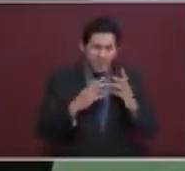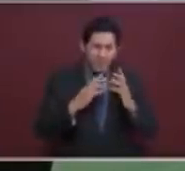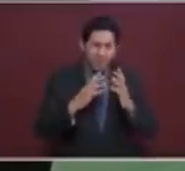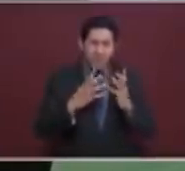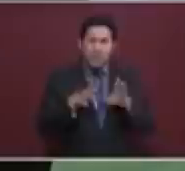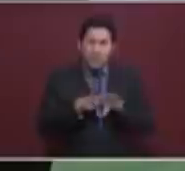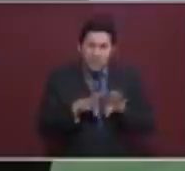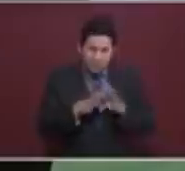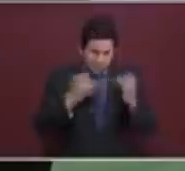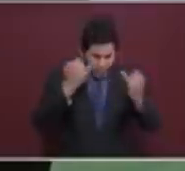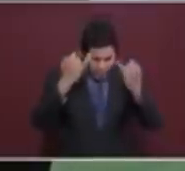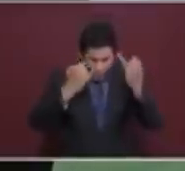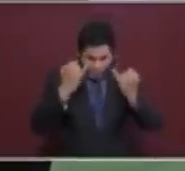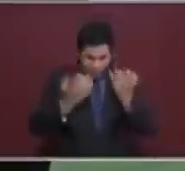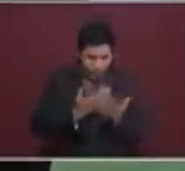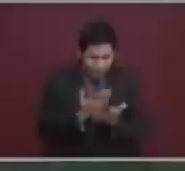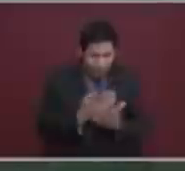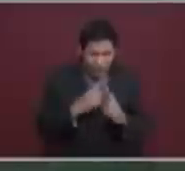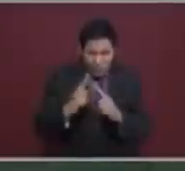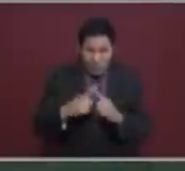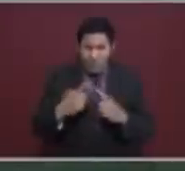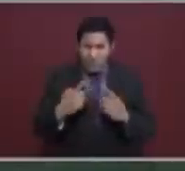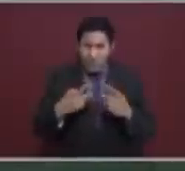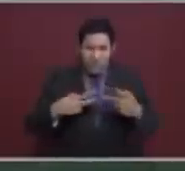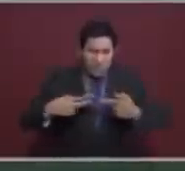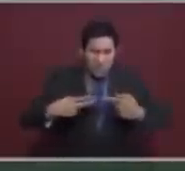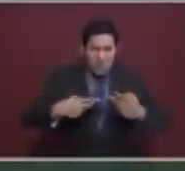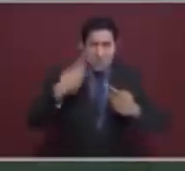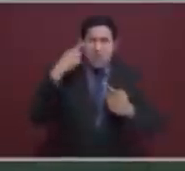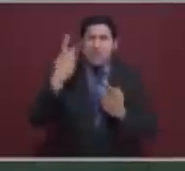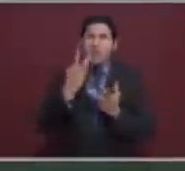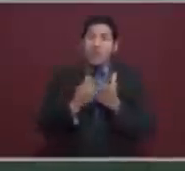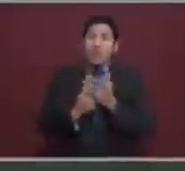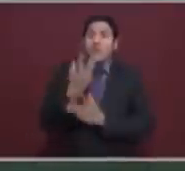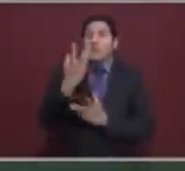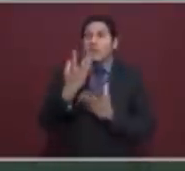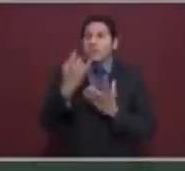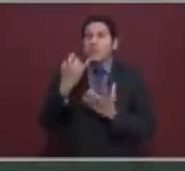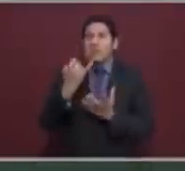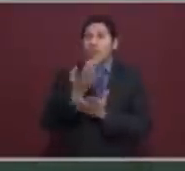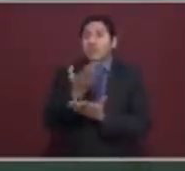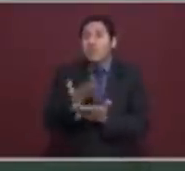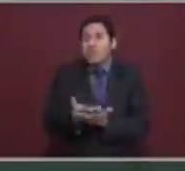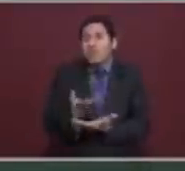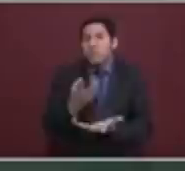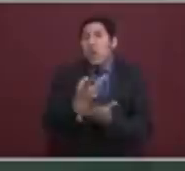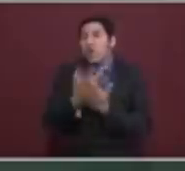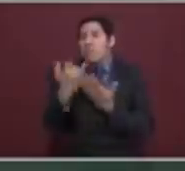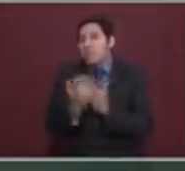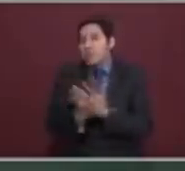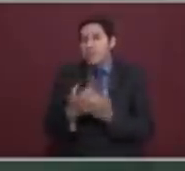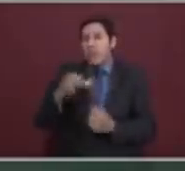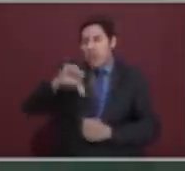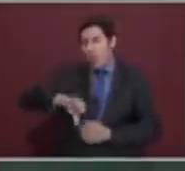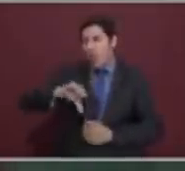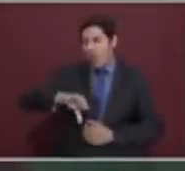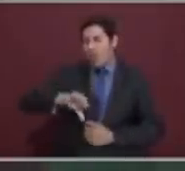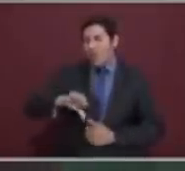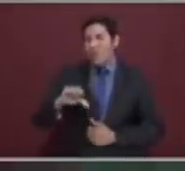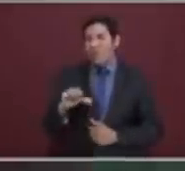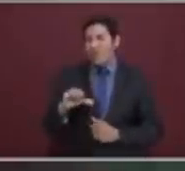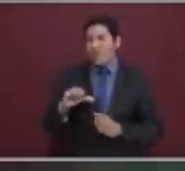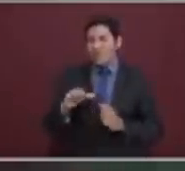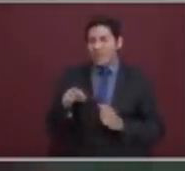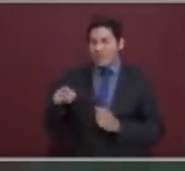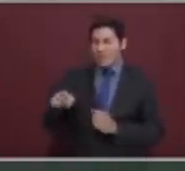ya hoy precisamente en la reunión de gabinete instruía el